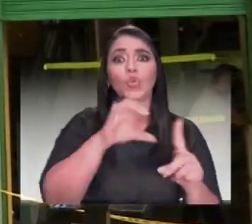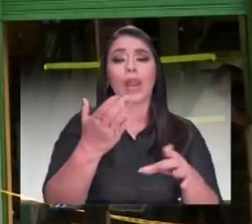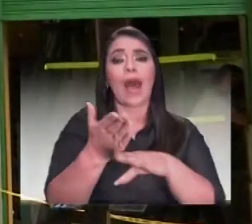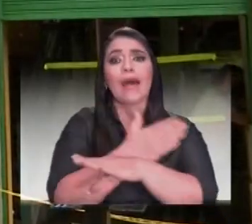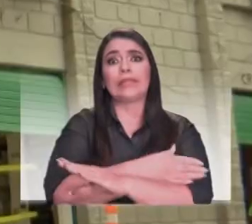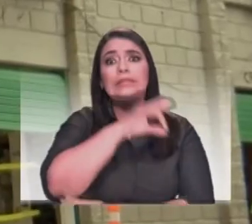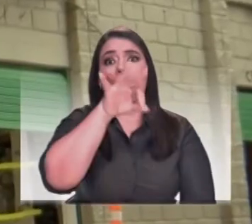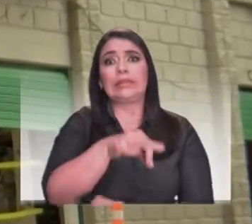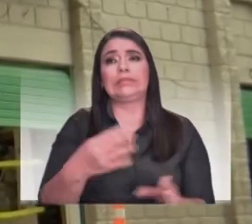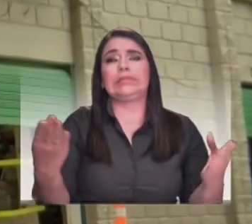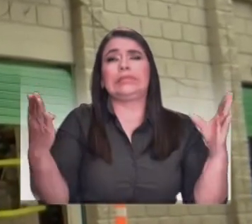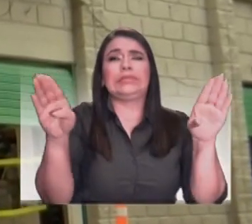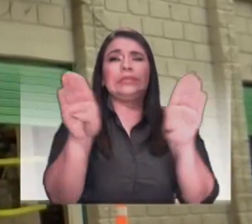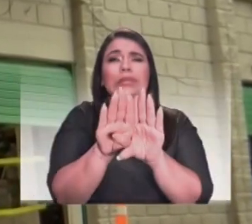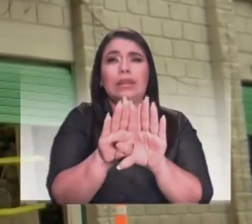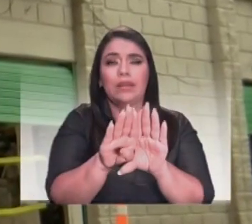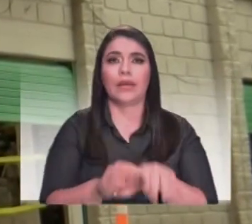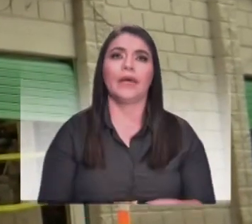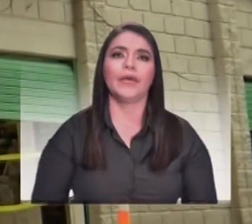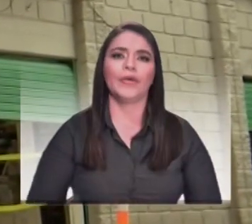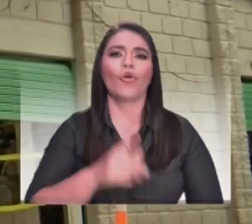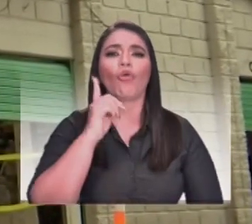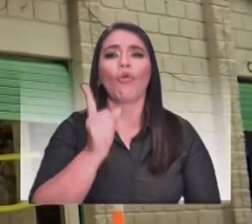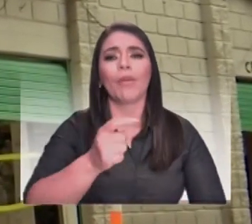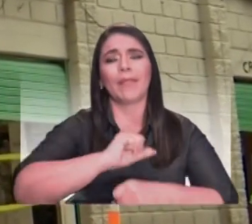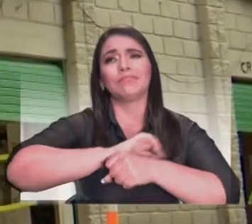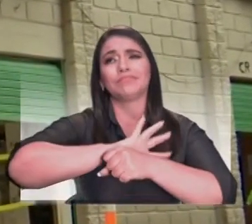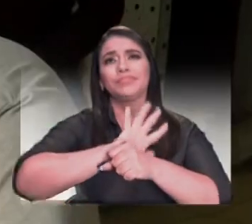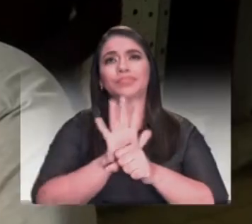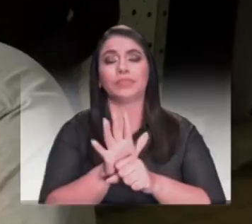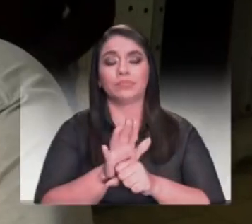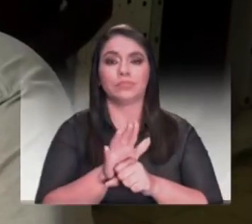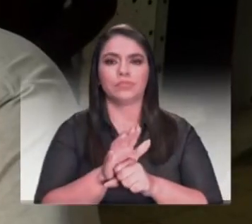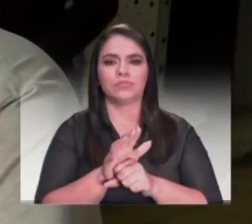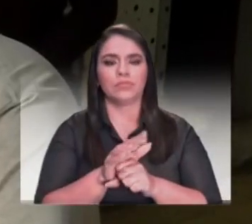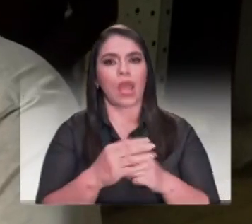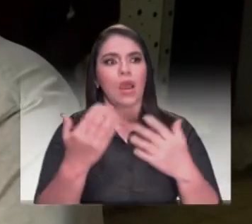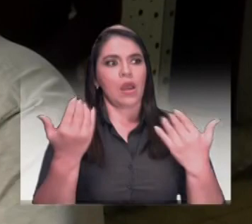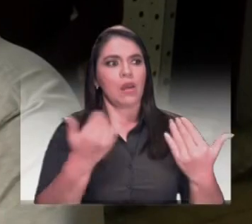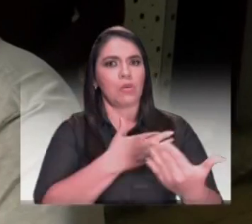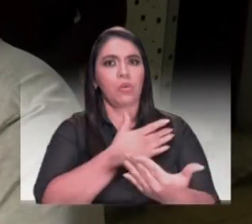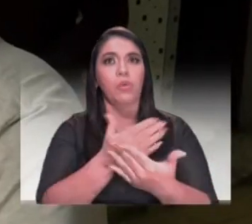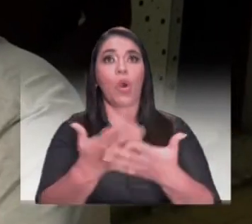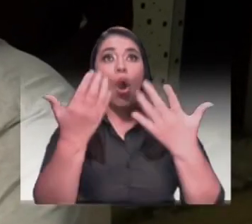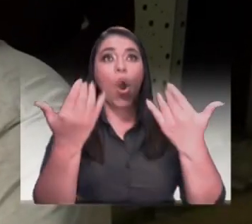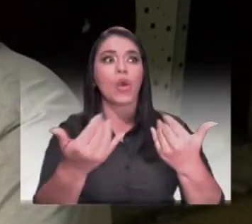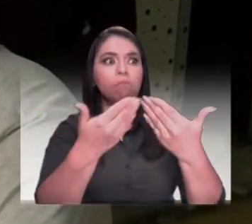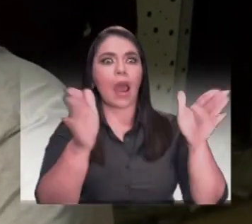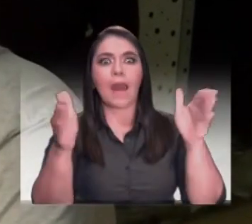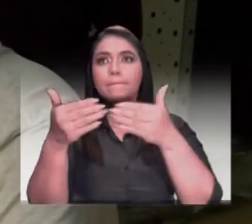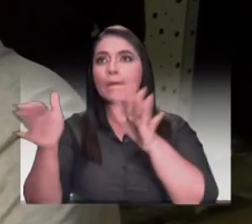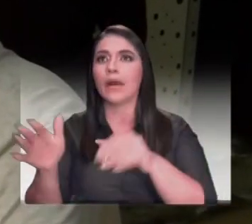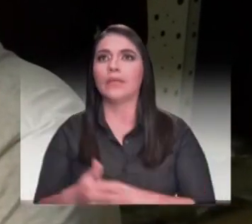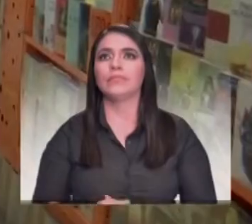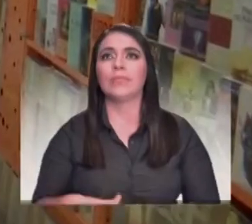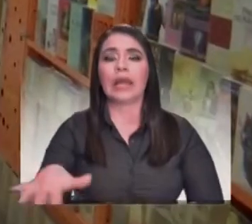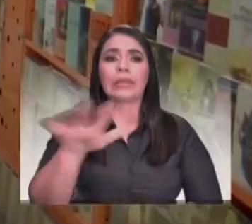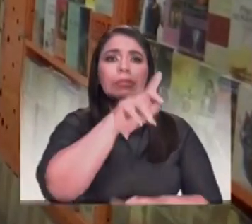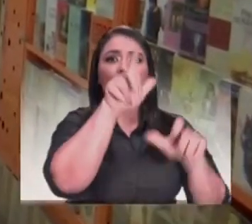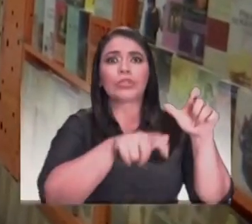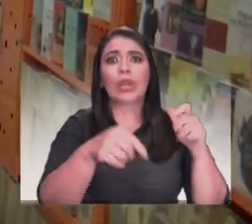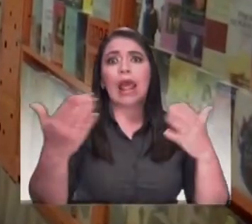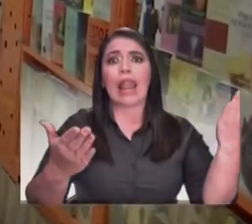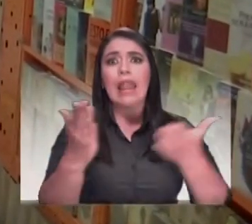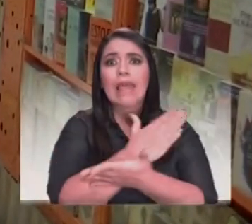de 3 meses debido a la emergencia sanitaria por el coronavirus, vuelve a cobrar vida ante el clamor de los más de 70 libreros que tienen